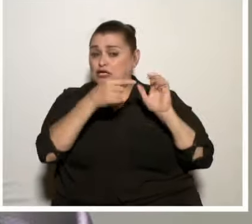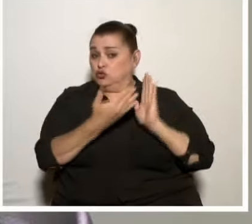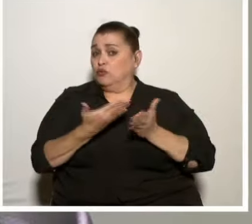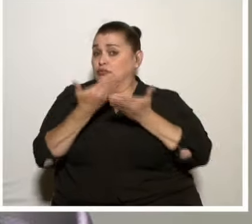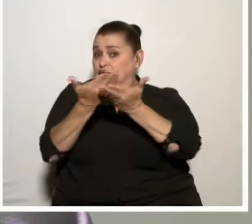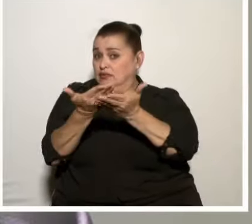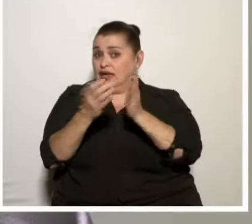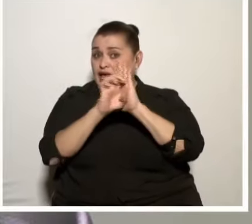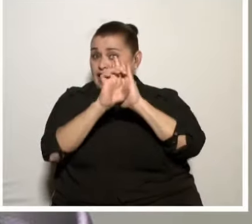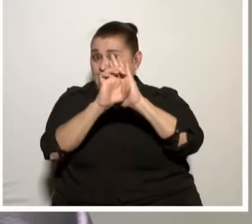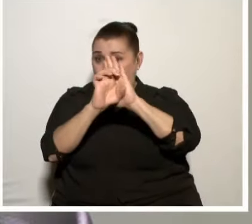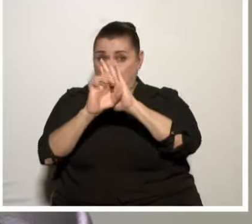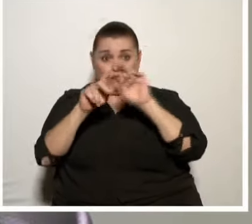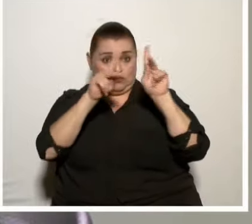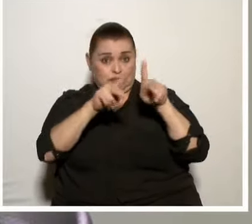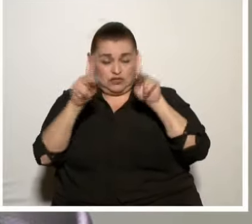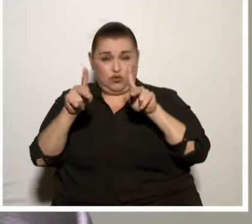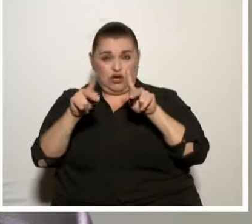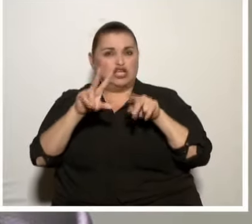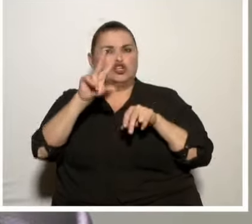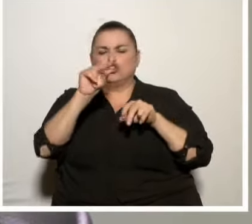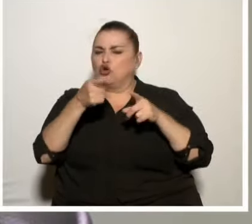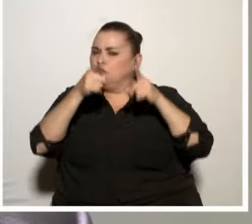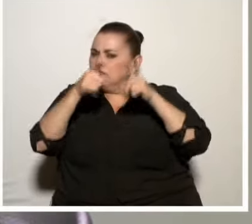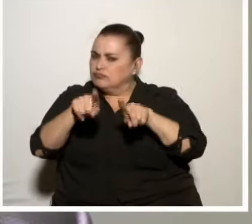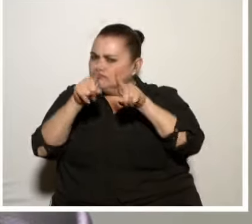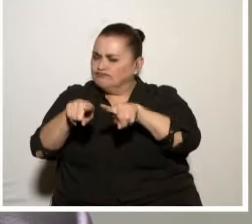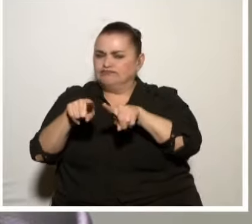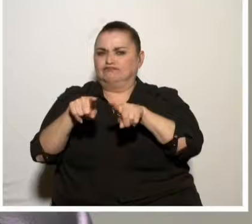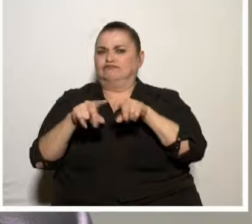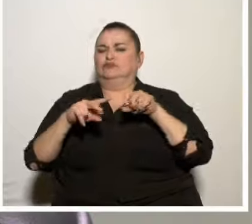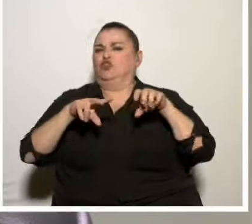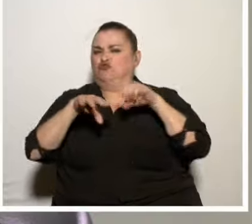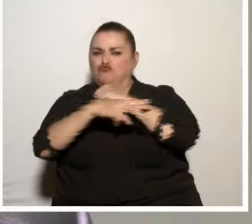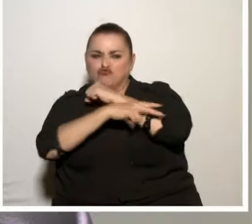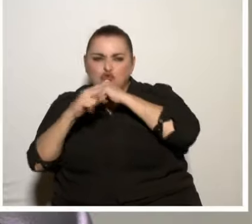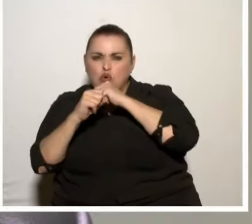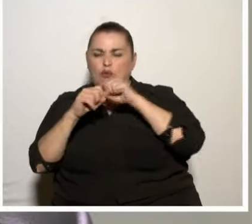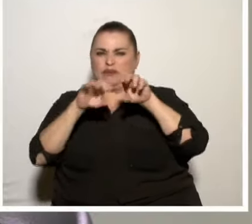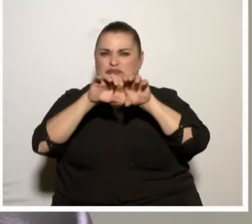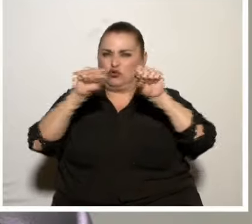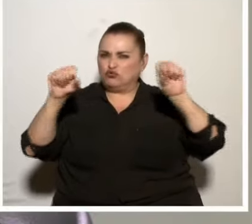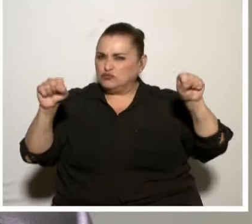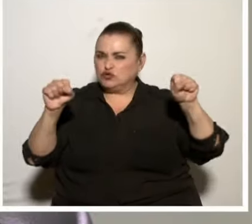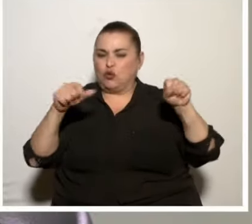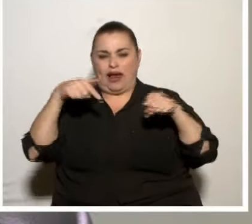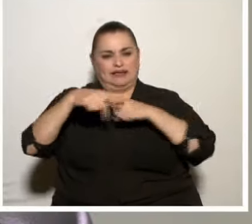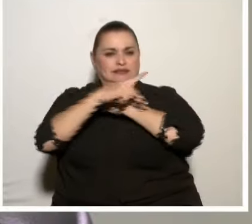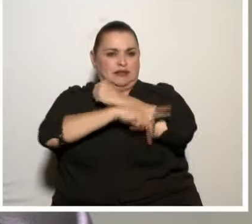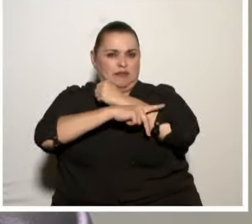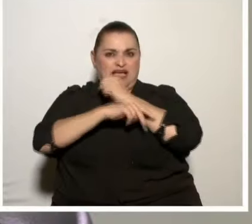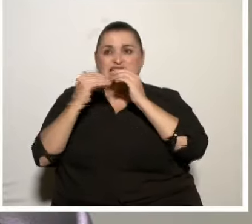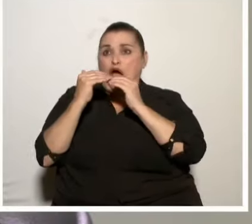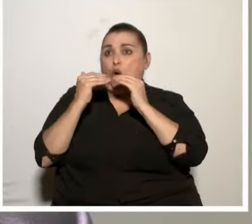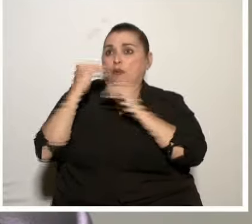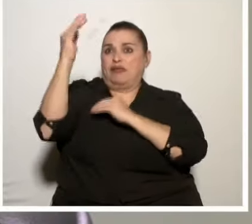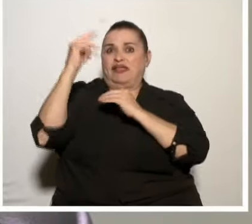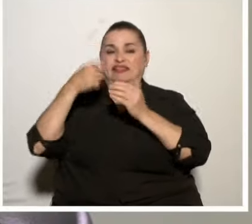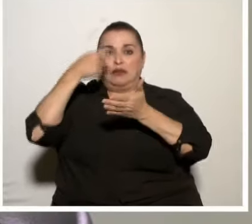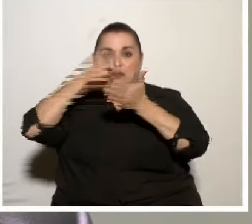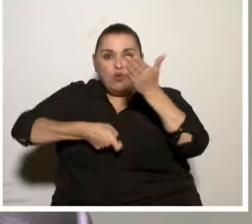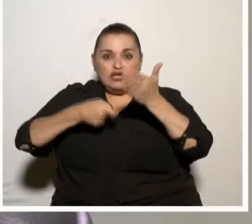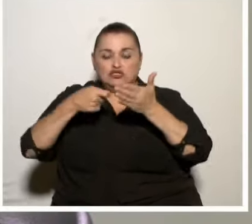ejemplo a estas personas para que no cometan delitos, para que no le sigan robando a este país, porque nos aumentan los impuestos al